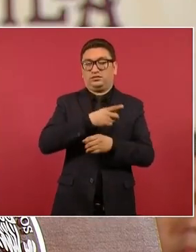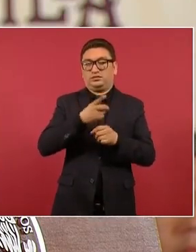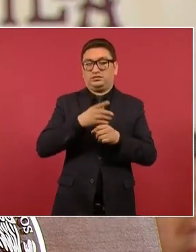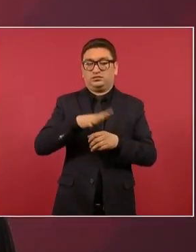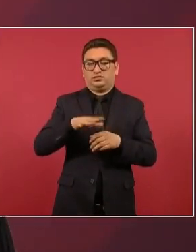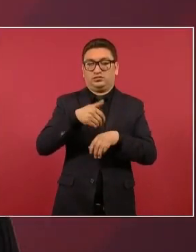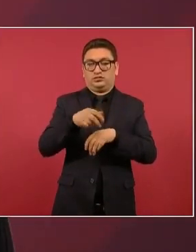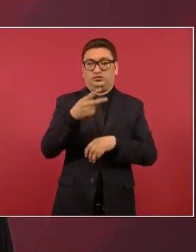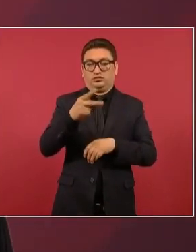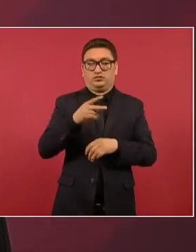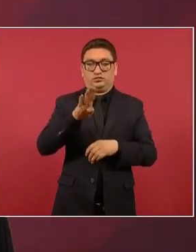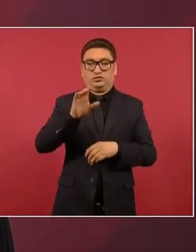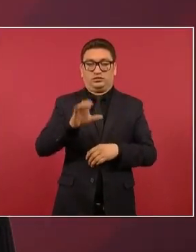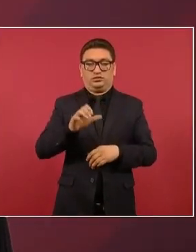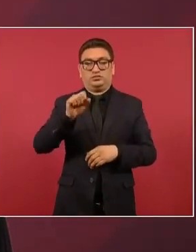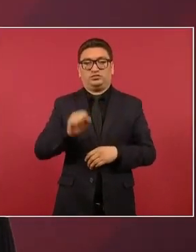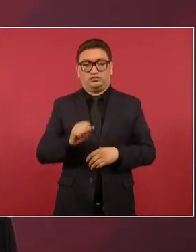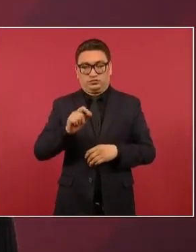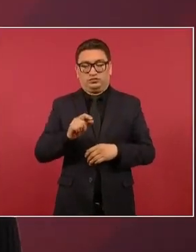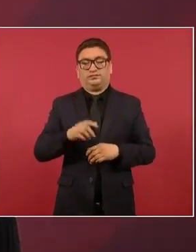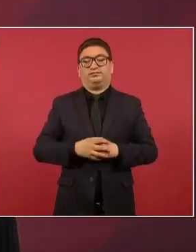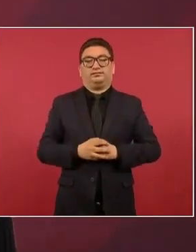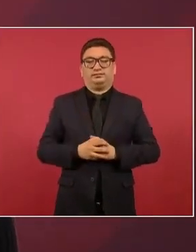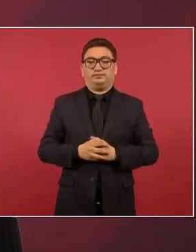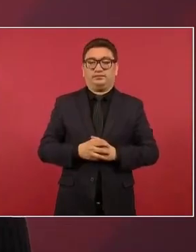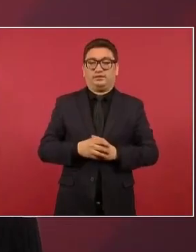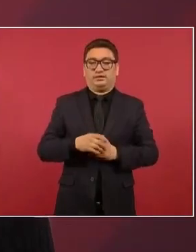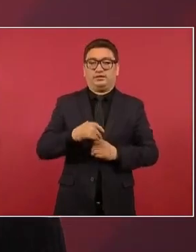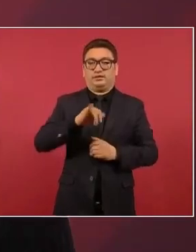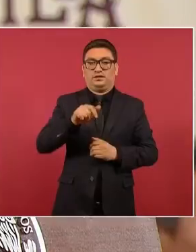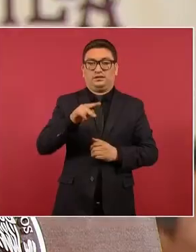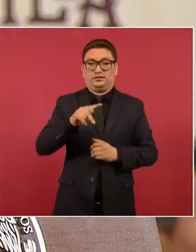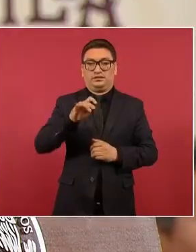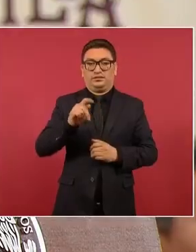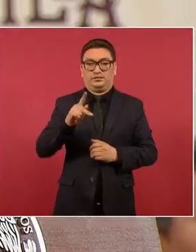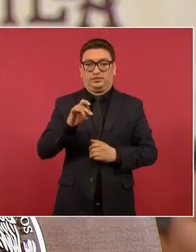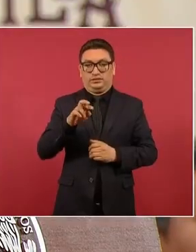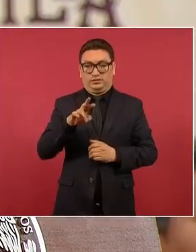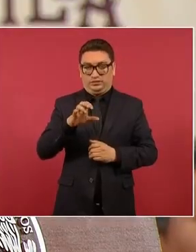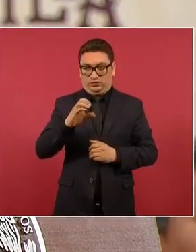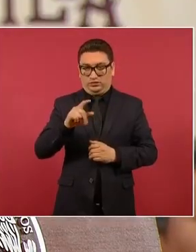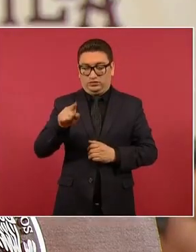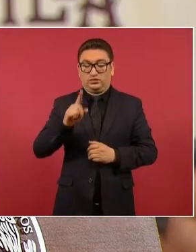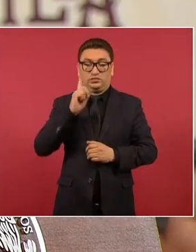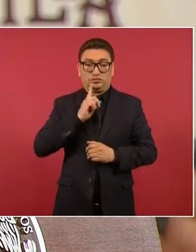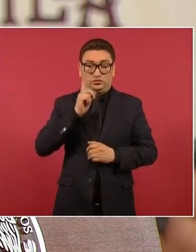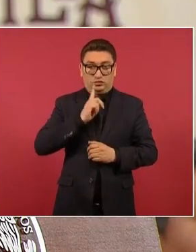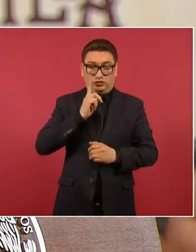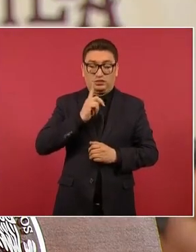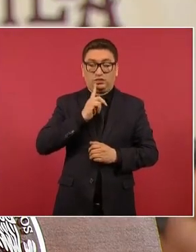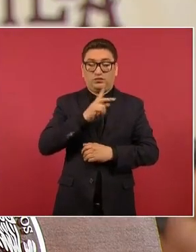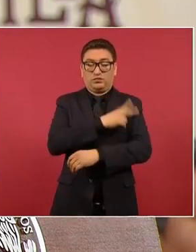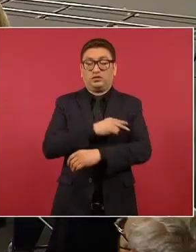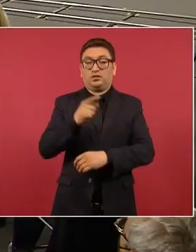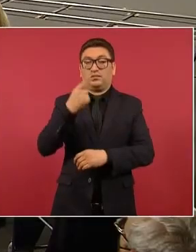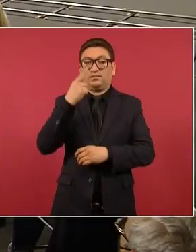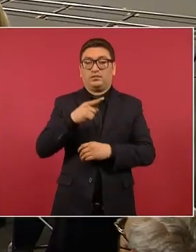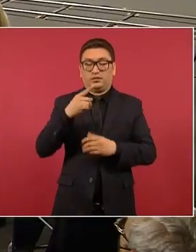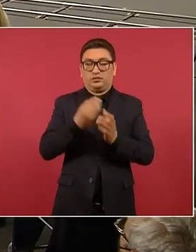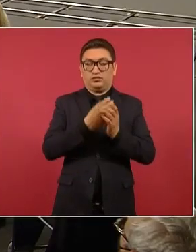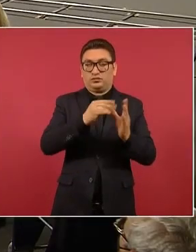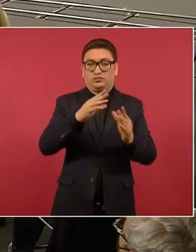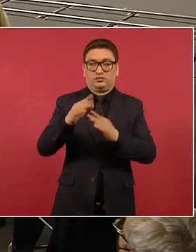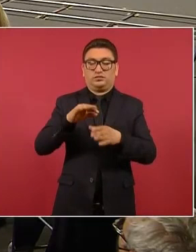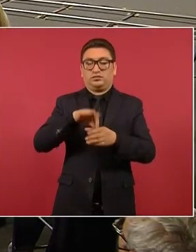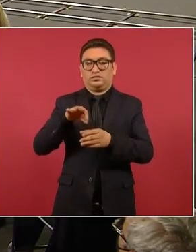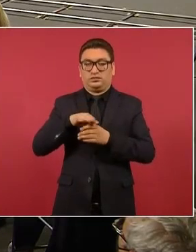Baja California Sur, San José del Cabo. Janet Piteros Méndez, vocal de Capacitación Electoral y